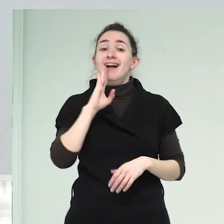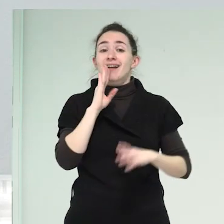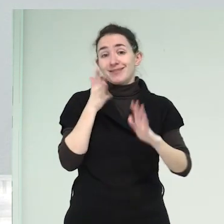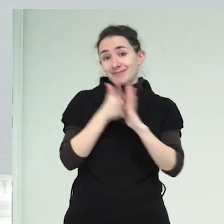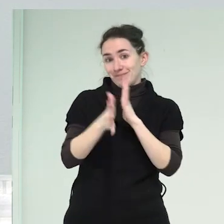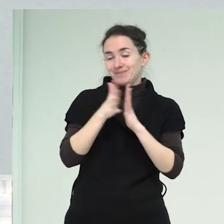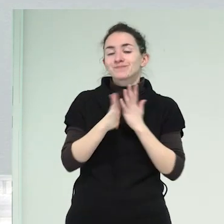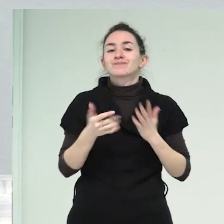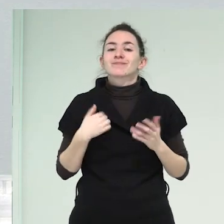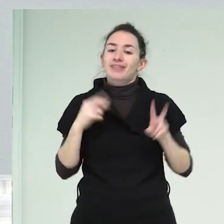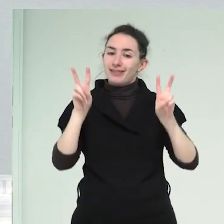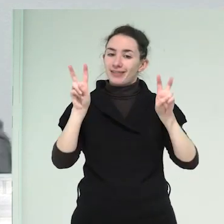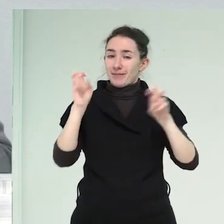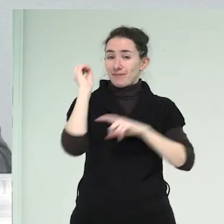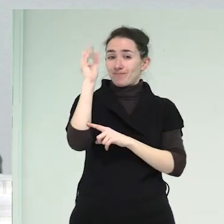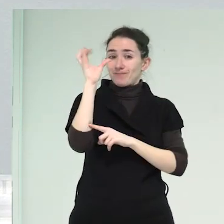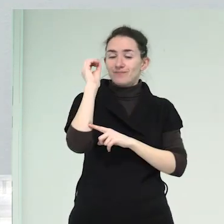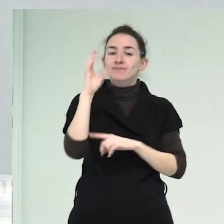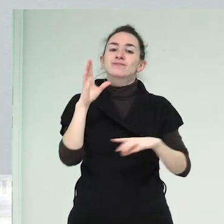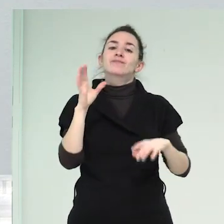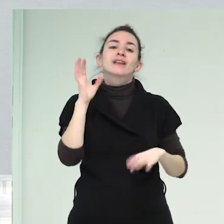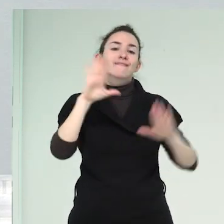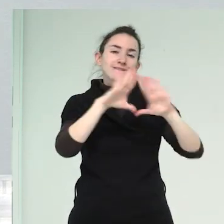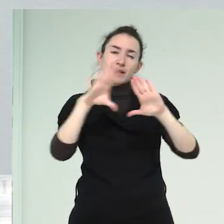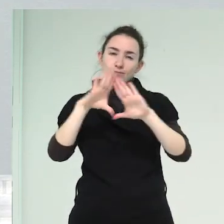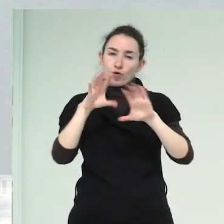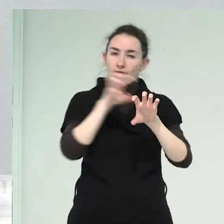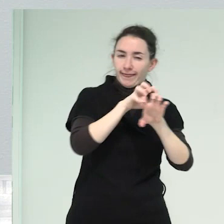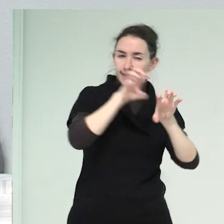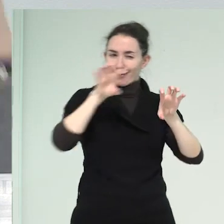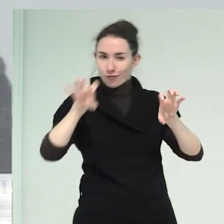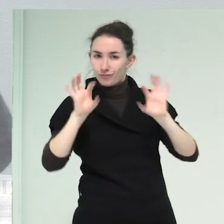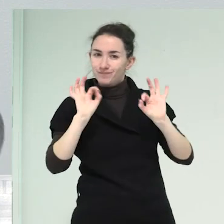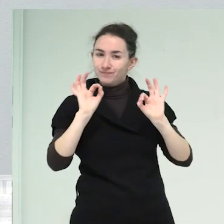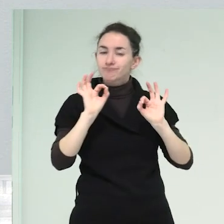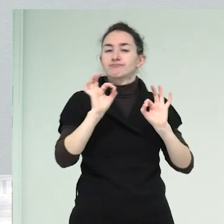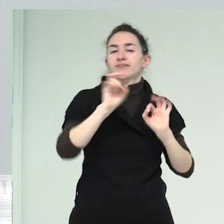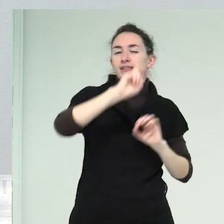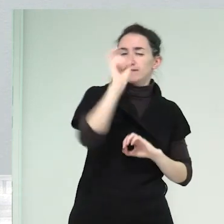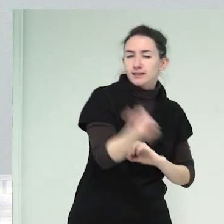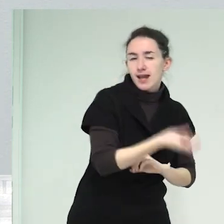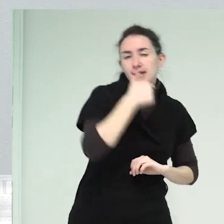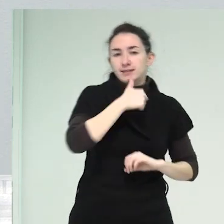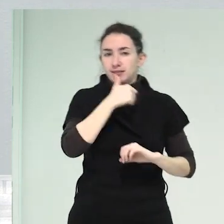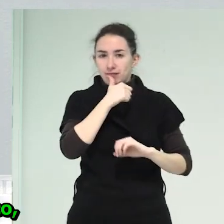Le puse a la conferencia Feminismos Decoloniales, Tejidos en Diversidad y en las Resistencias.